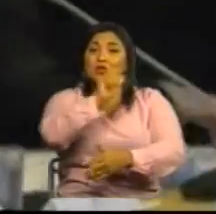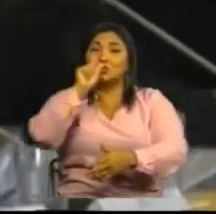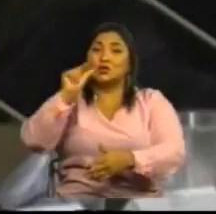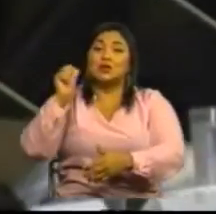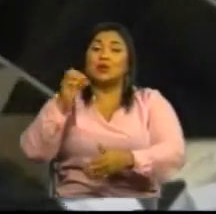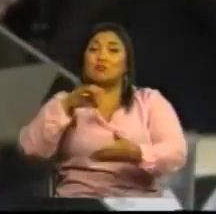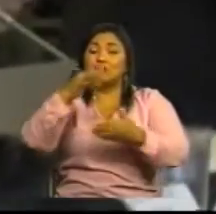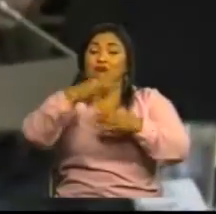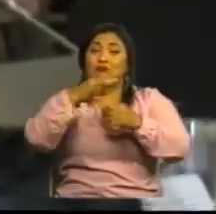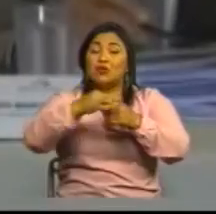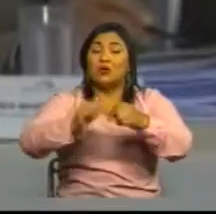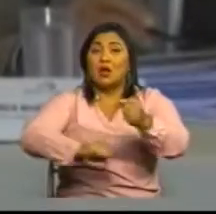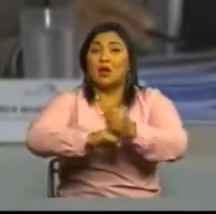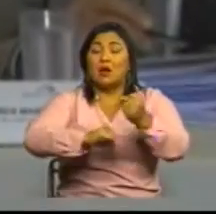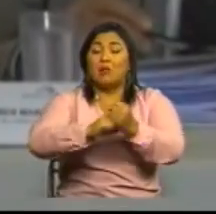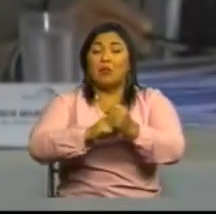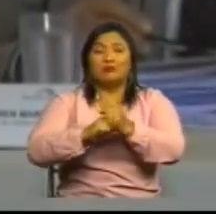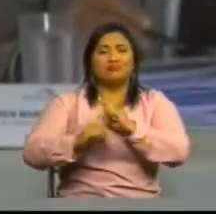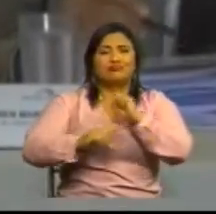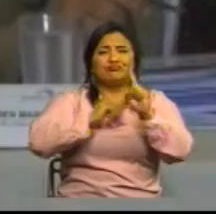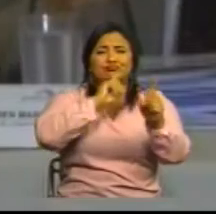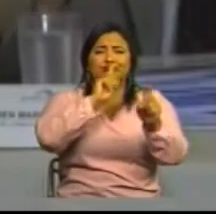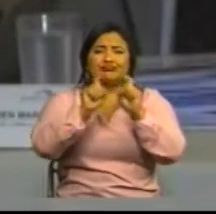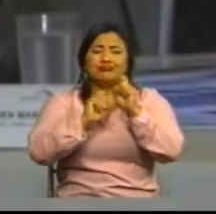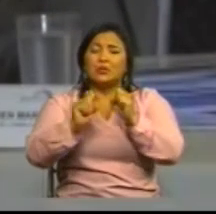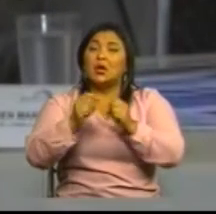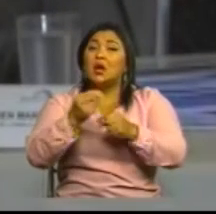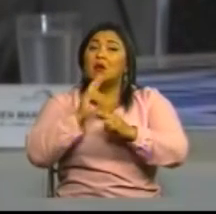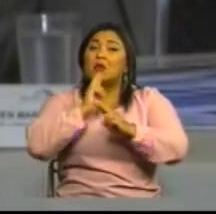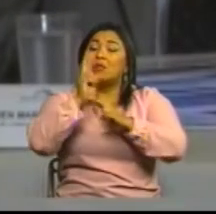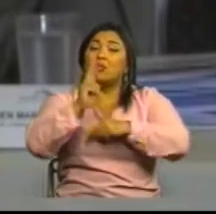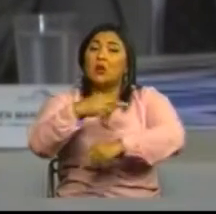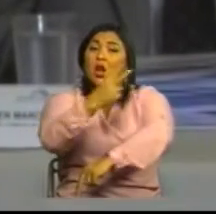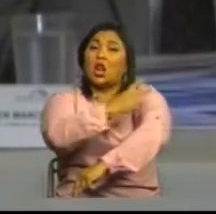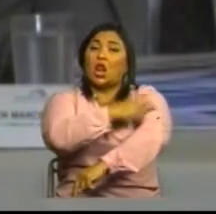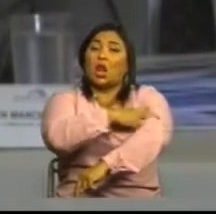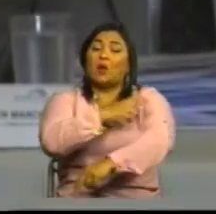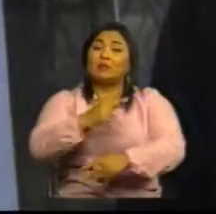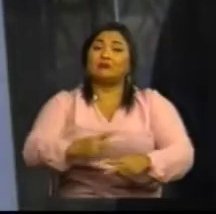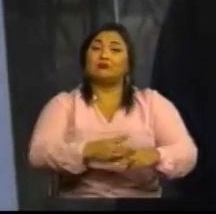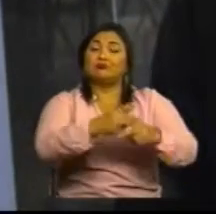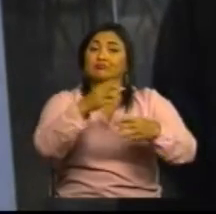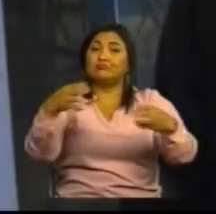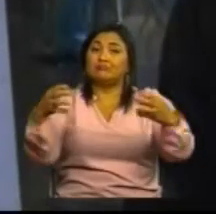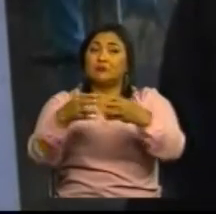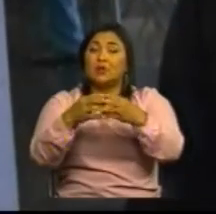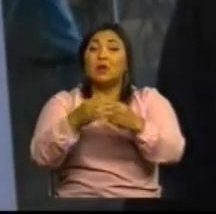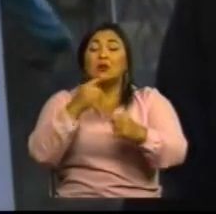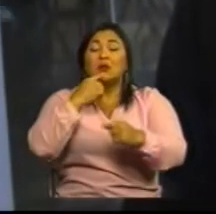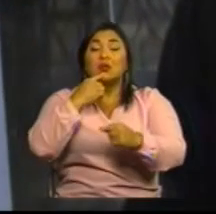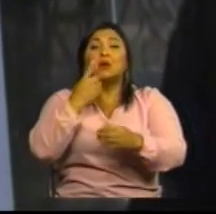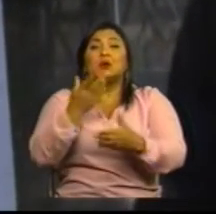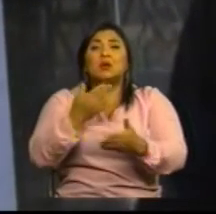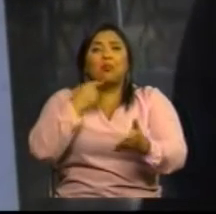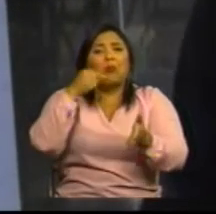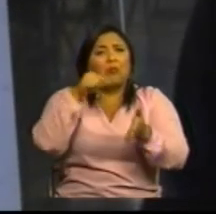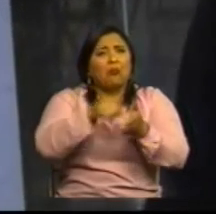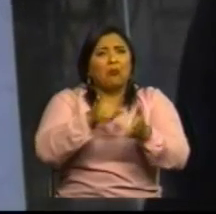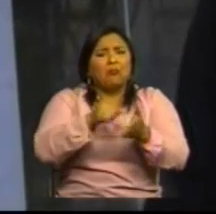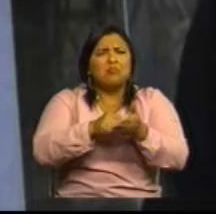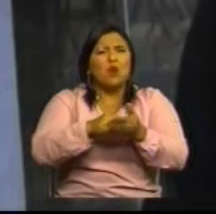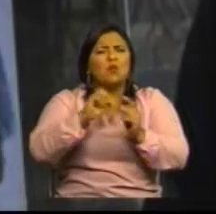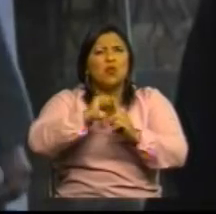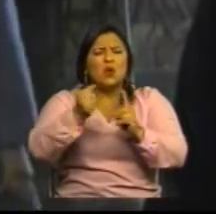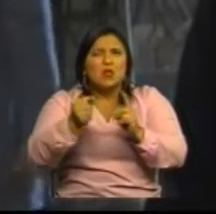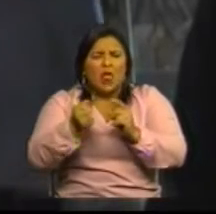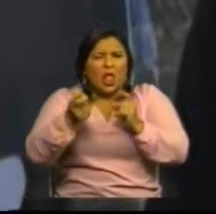favor. Hay varios cuestionamientos que deben responder los vocales del Consejo de la Judicatura Transitorio. Una acusación de que hay un sistema de